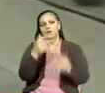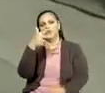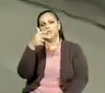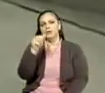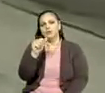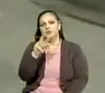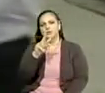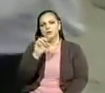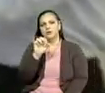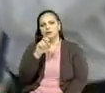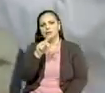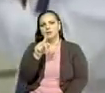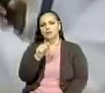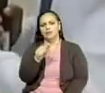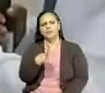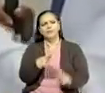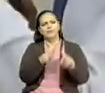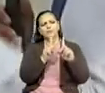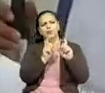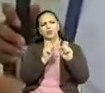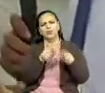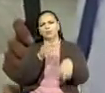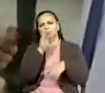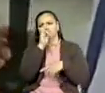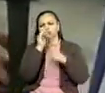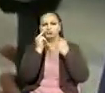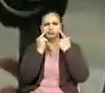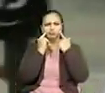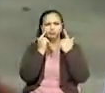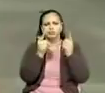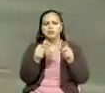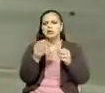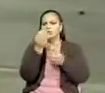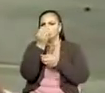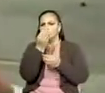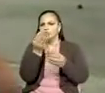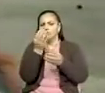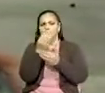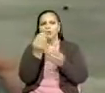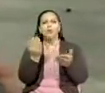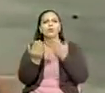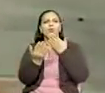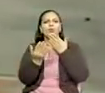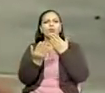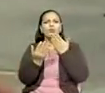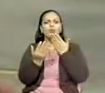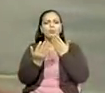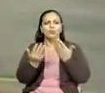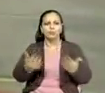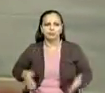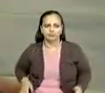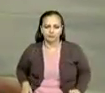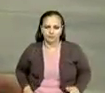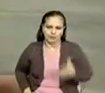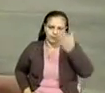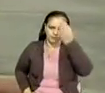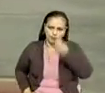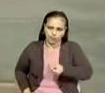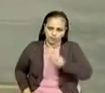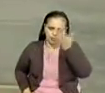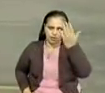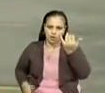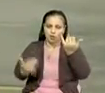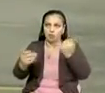estos instantes para advertir a los conductores. Buen día, mayor. Muy buenos días. Ya se están instalando las señales